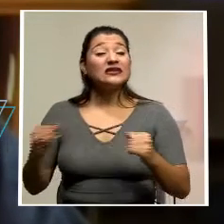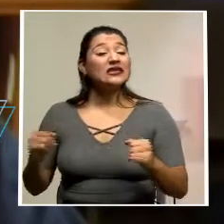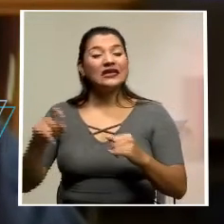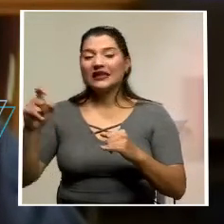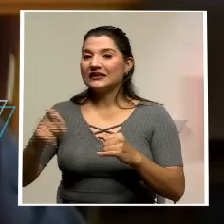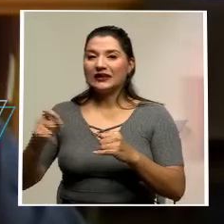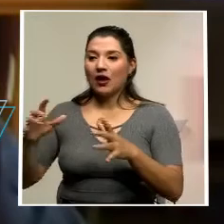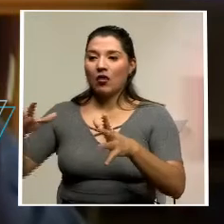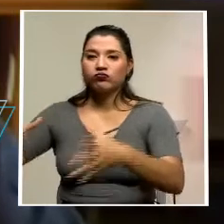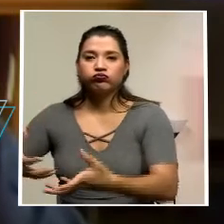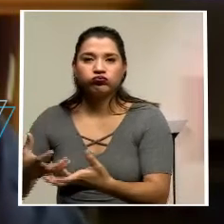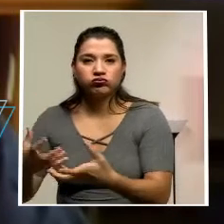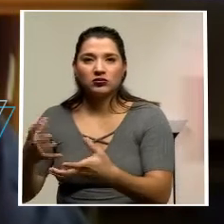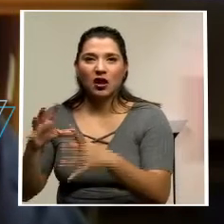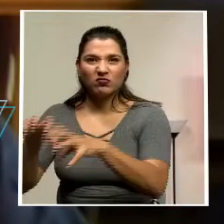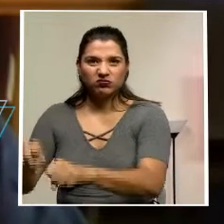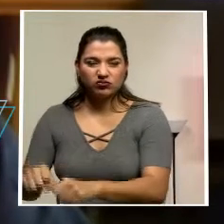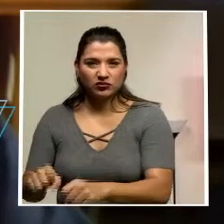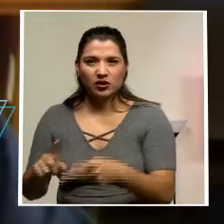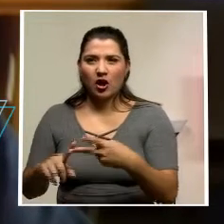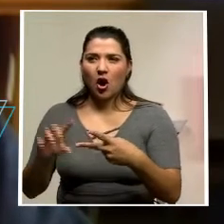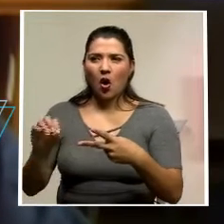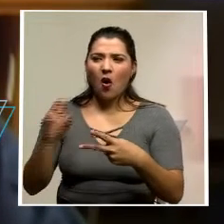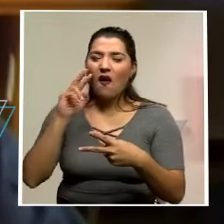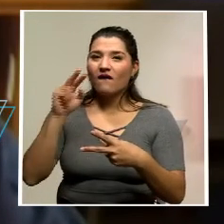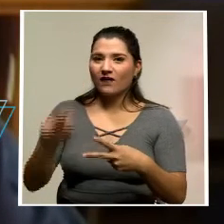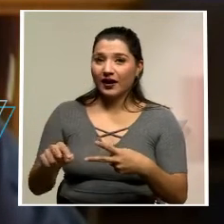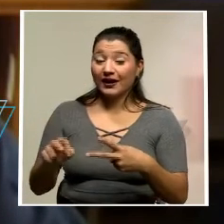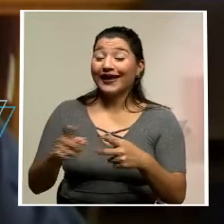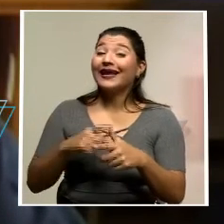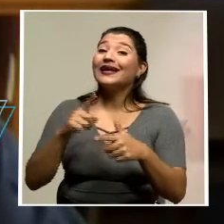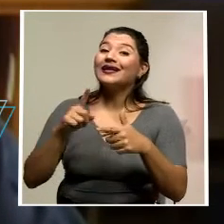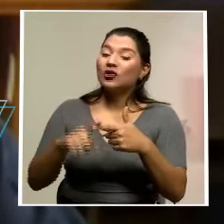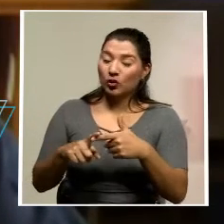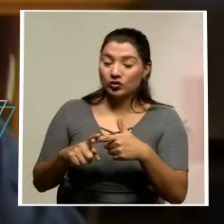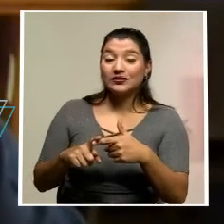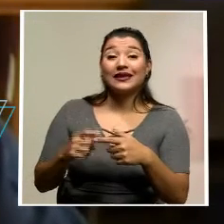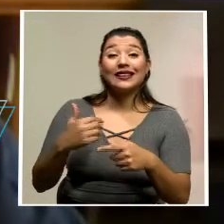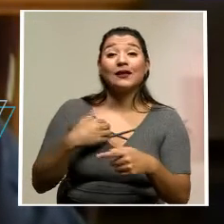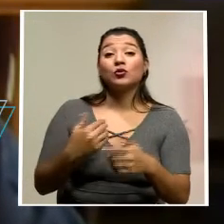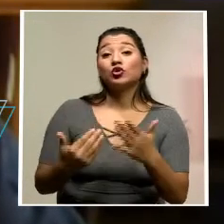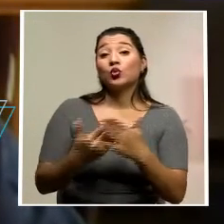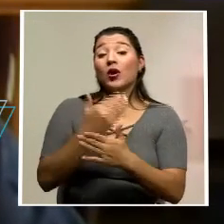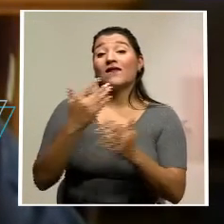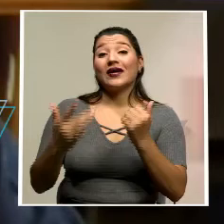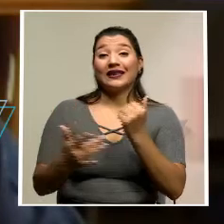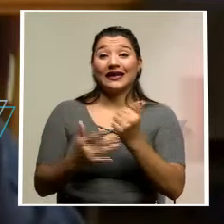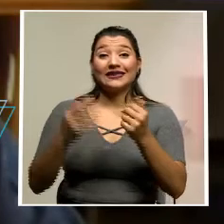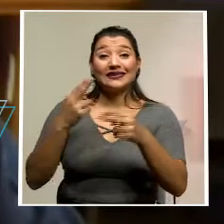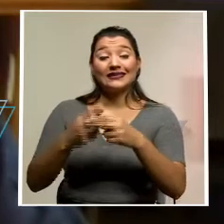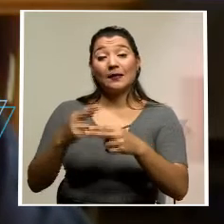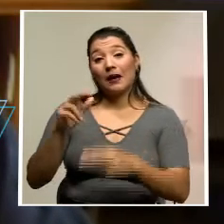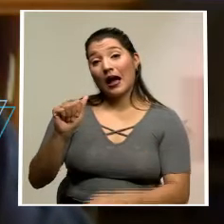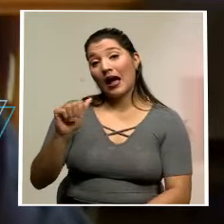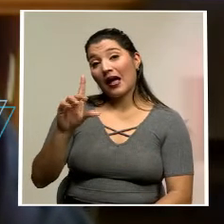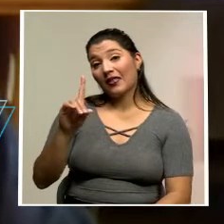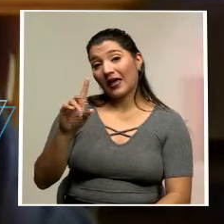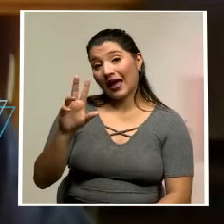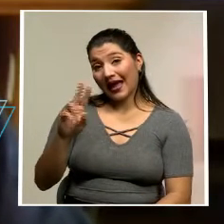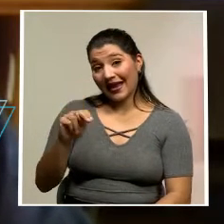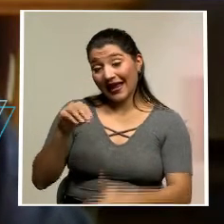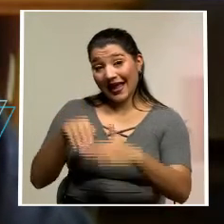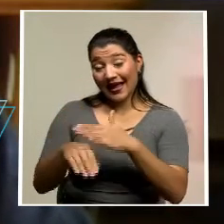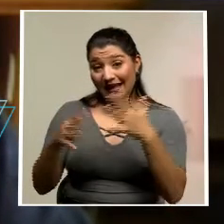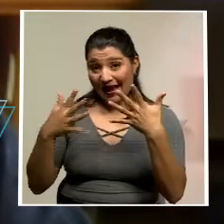sin necesidad de verla. Y ahí es donde entra esta técnica tan novedosa que es el ADN ambiental. Básicamente